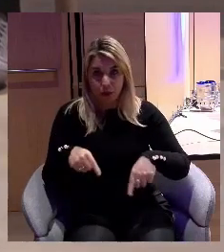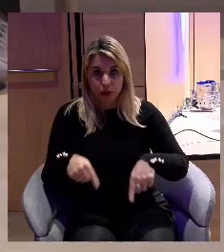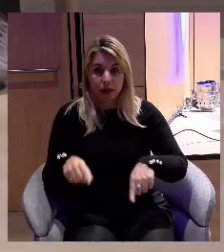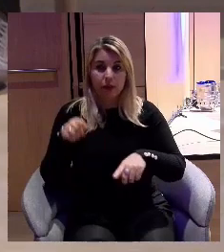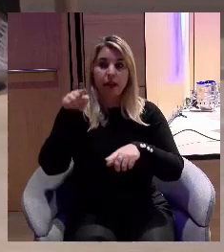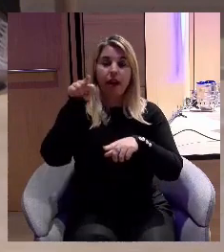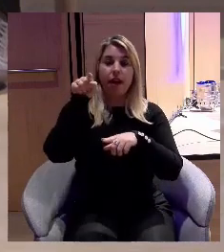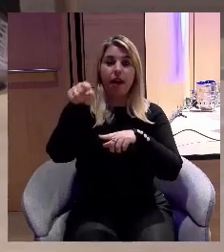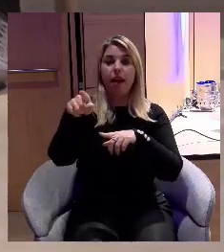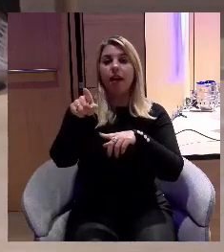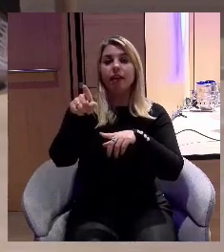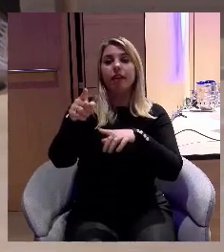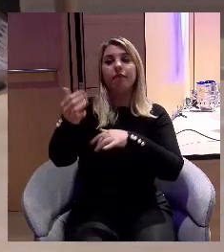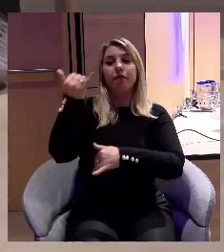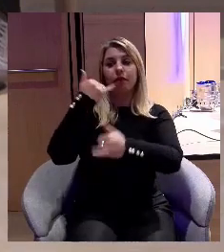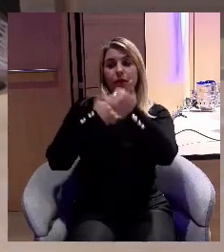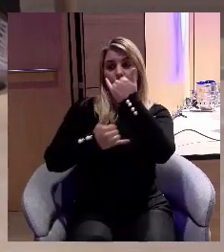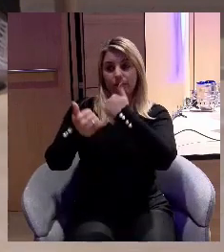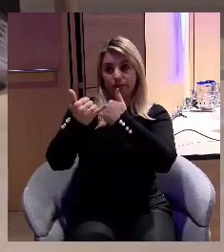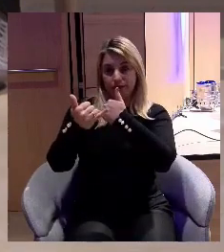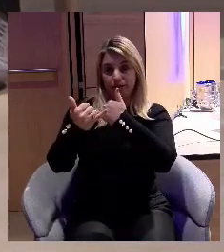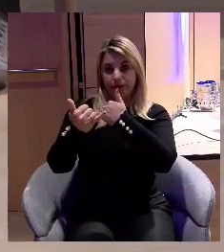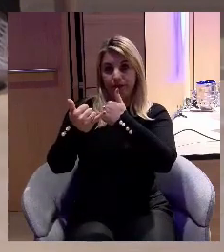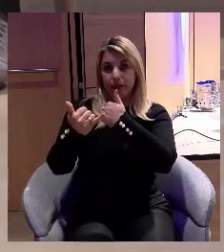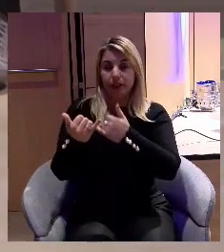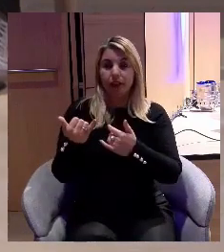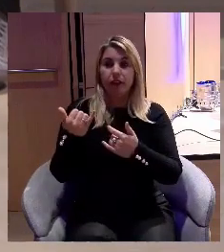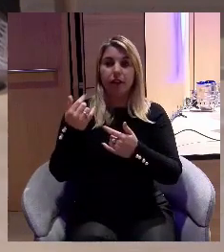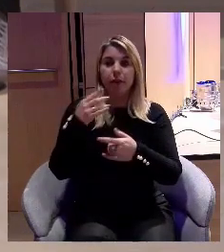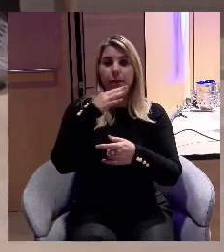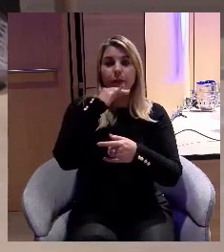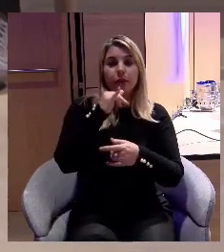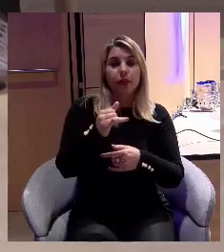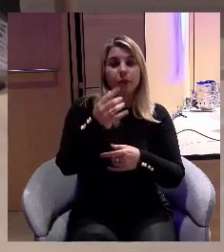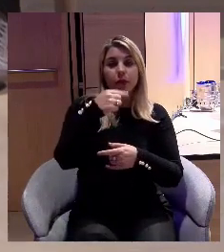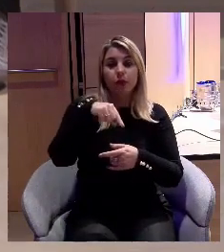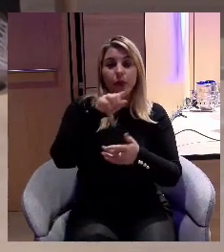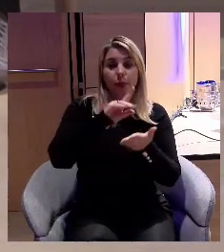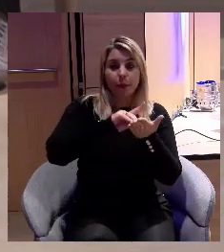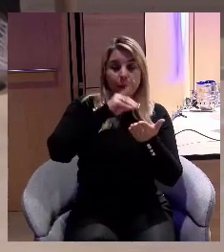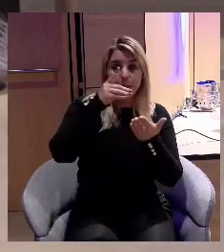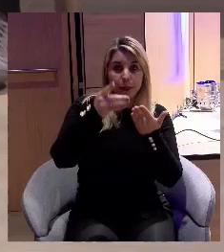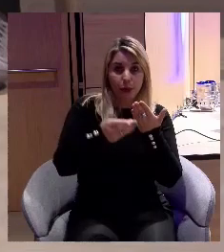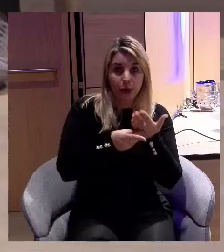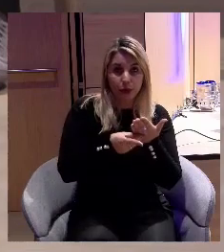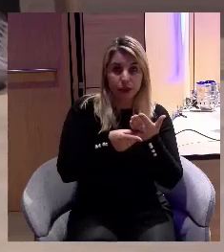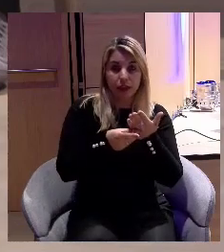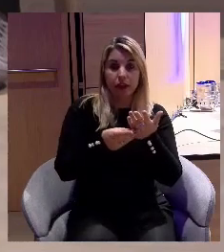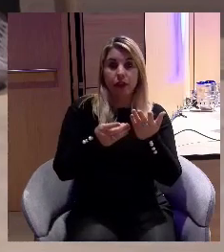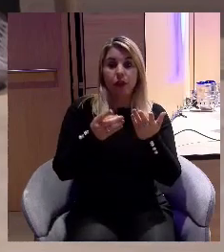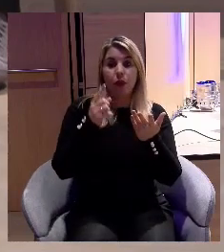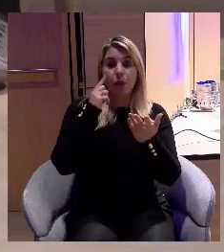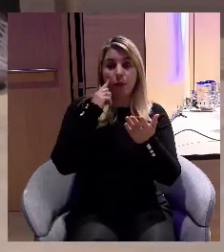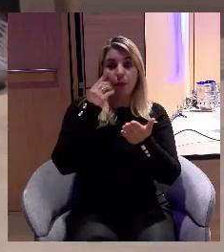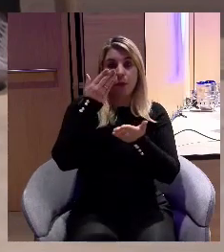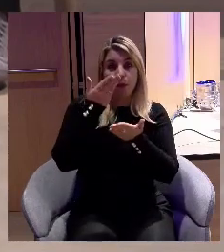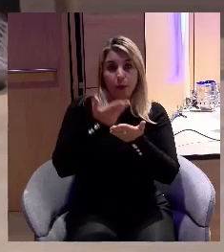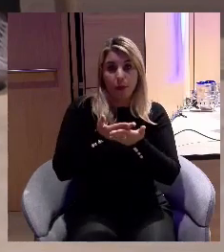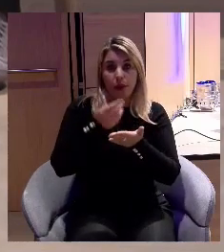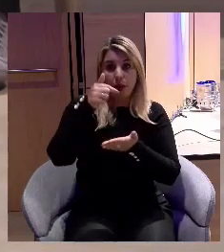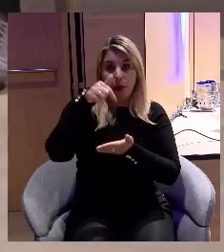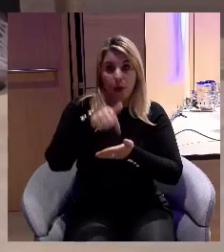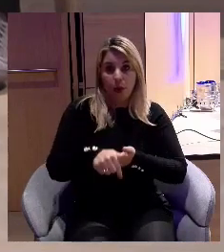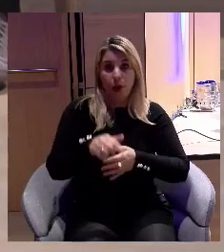que me des la información. Y, por ejemplo, nosotros con el proyecto que publicamos hoy y que vamos a estar